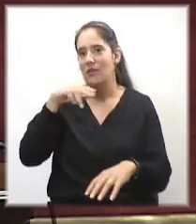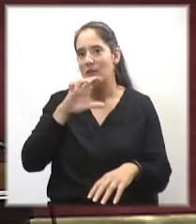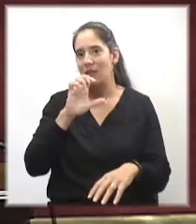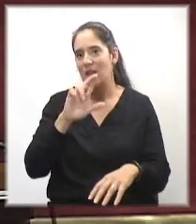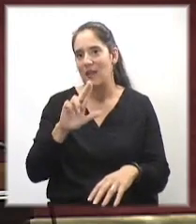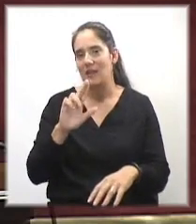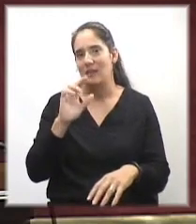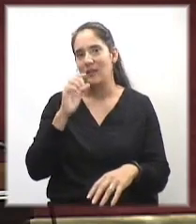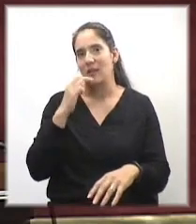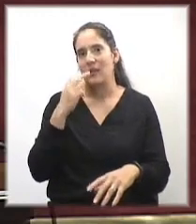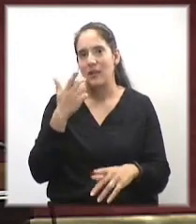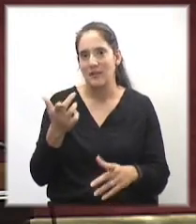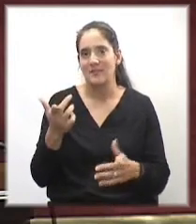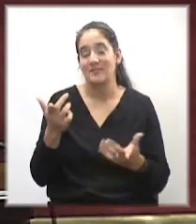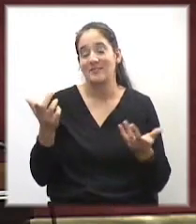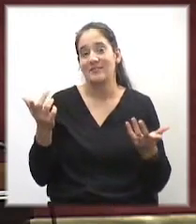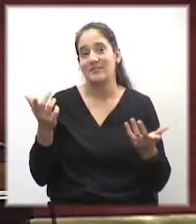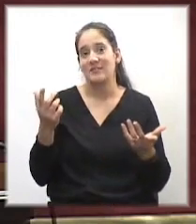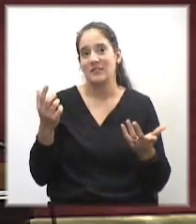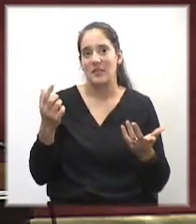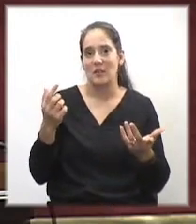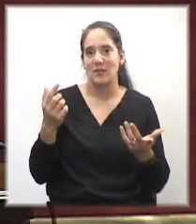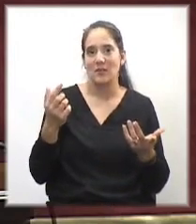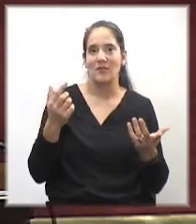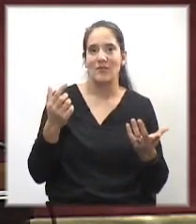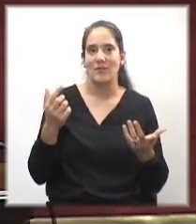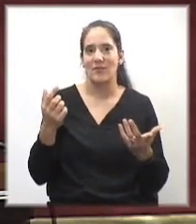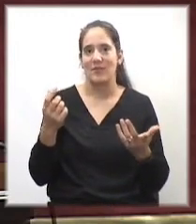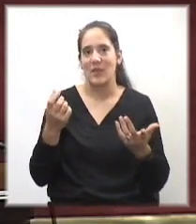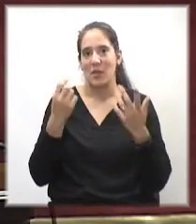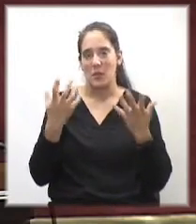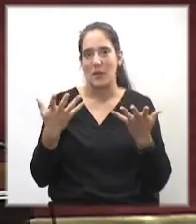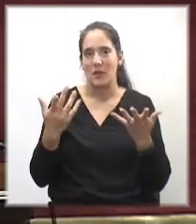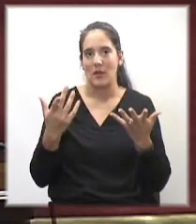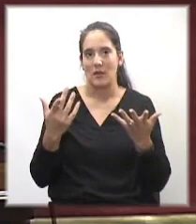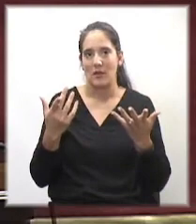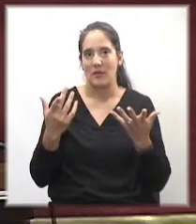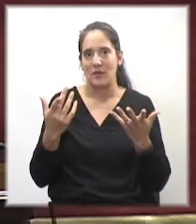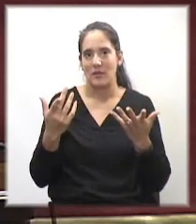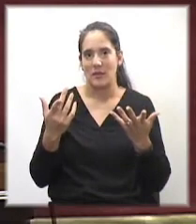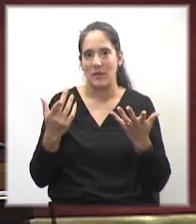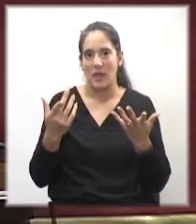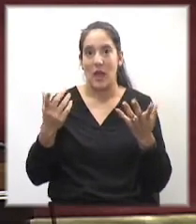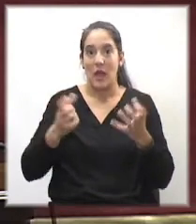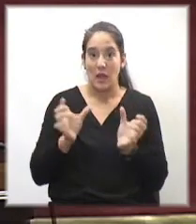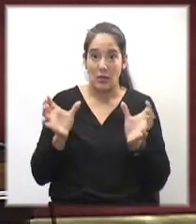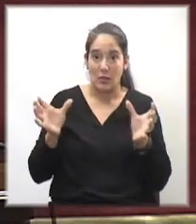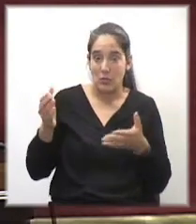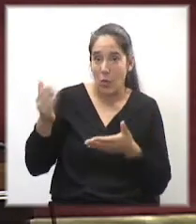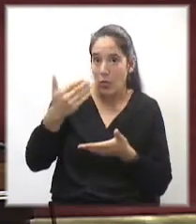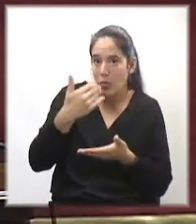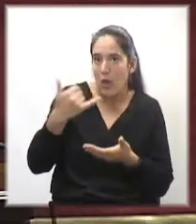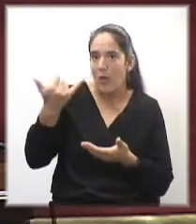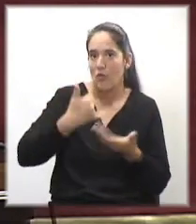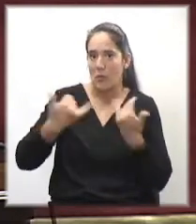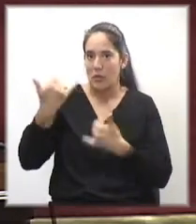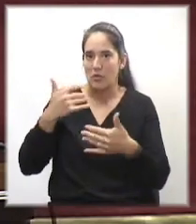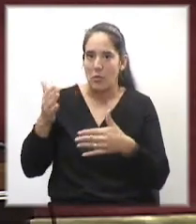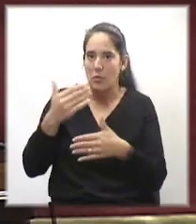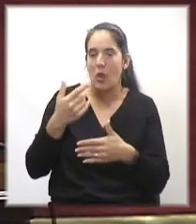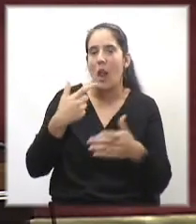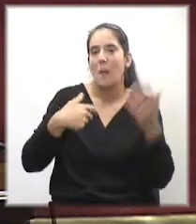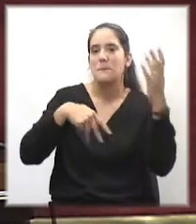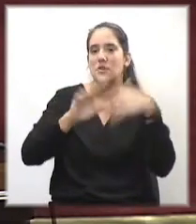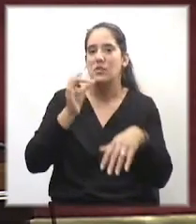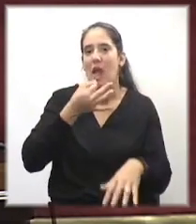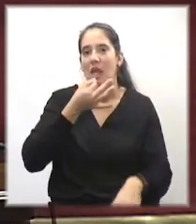palabra totalmente y su conocimiento al doctor Corseñac, pero en definitiva, en el acumulado de todos los informes que tenemos, la mayoría